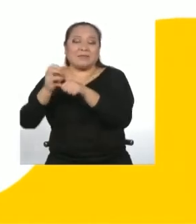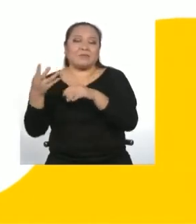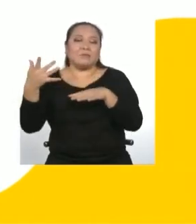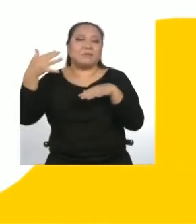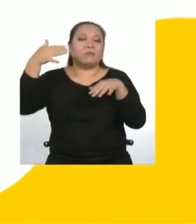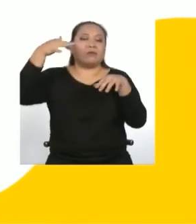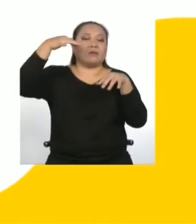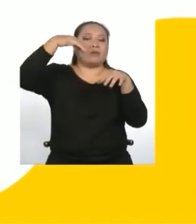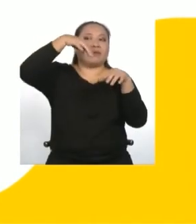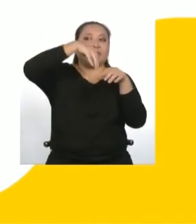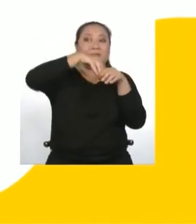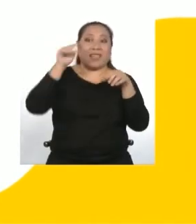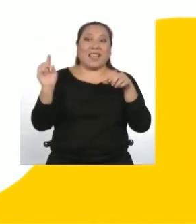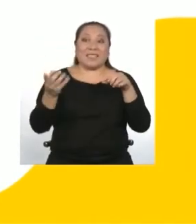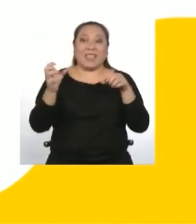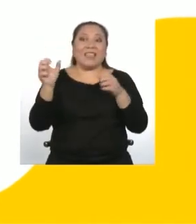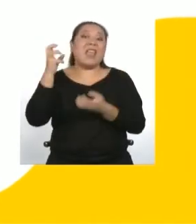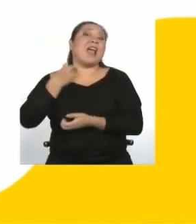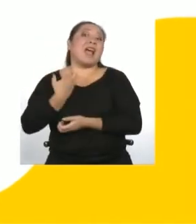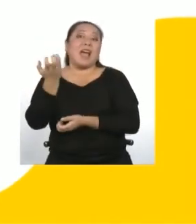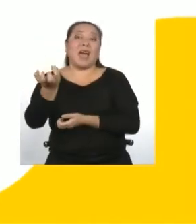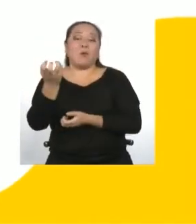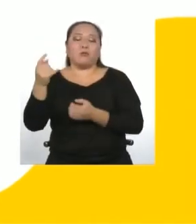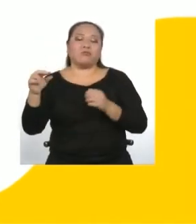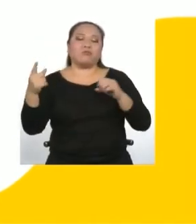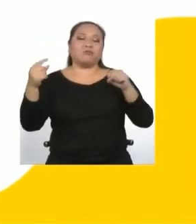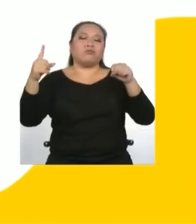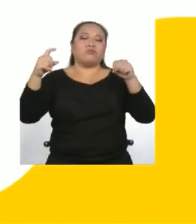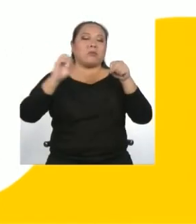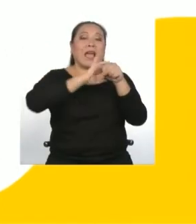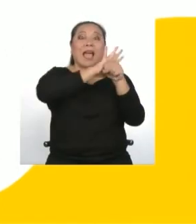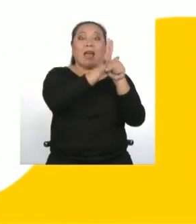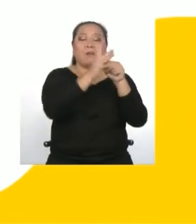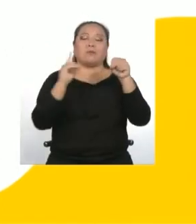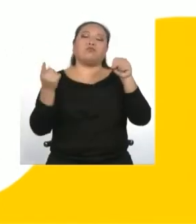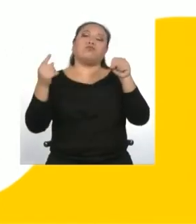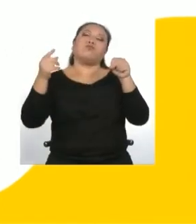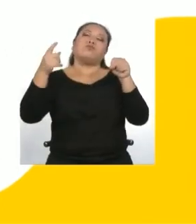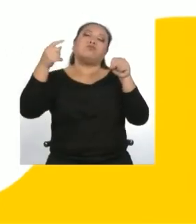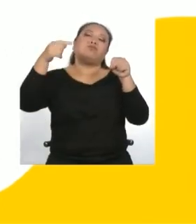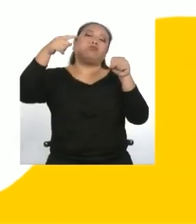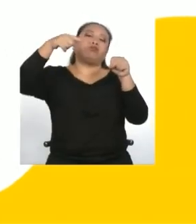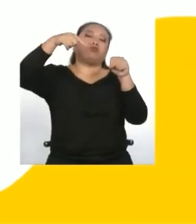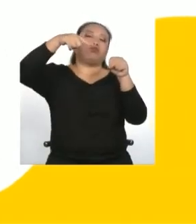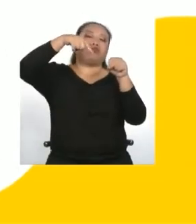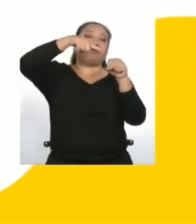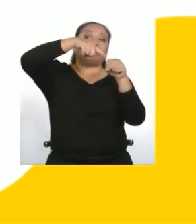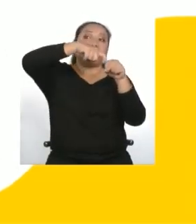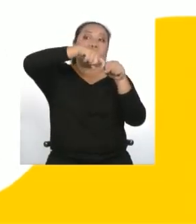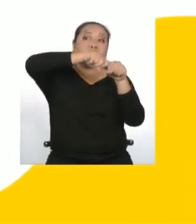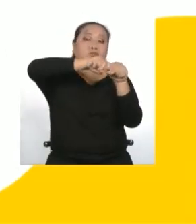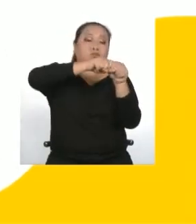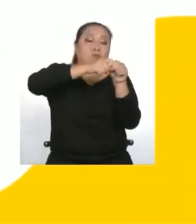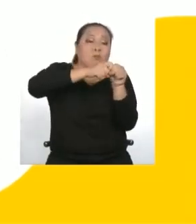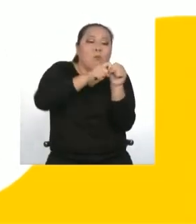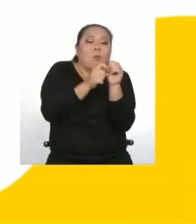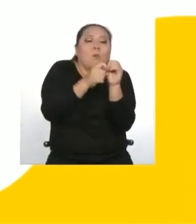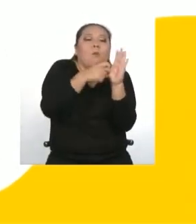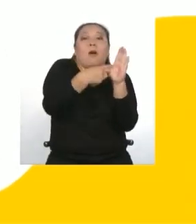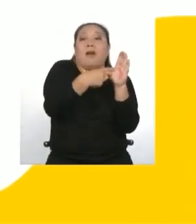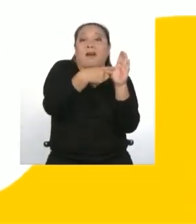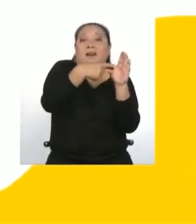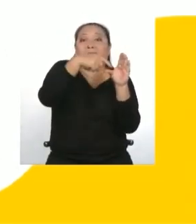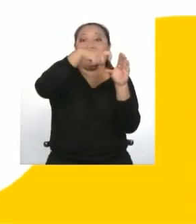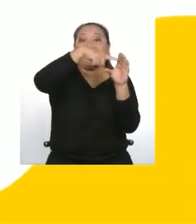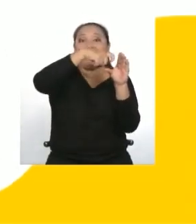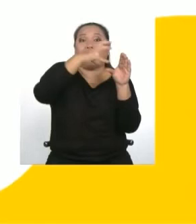cuando las colas hidrófobas de las moléculas de jabón se adhieren a los lípidos de las membranas y las abren. El jabón atrapa